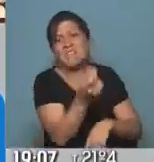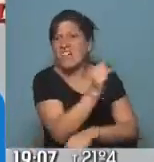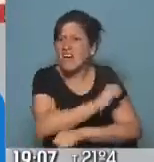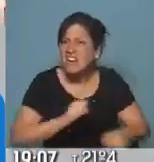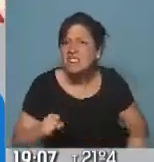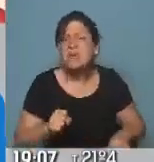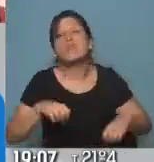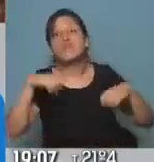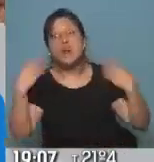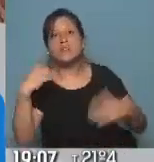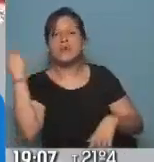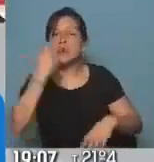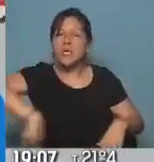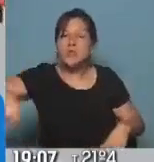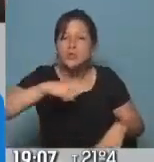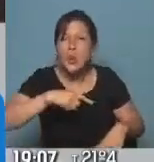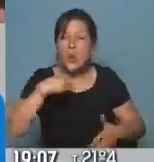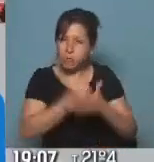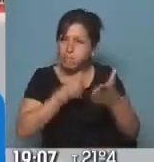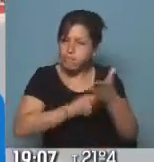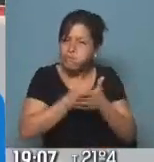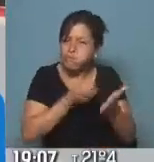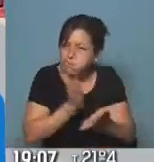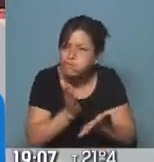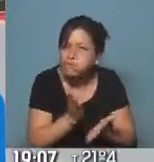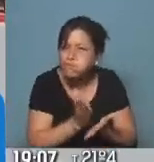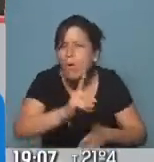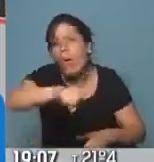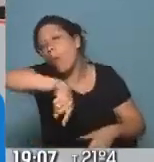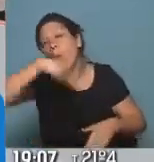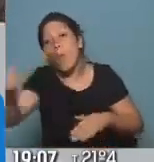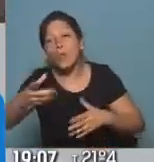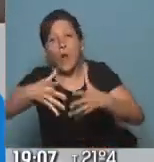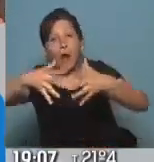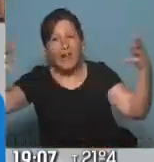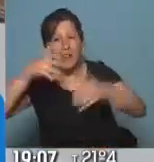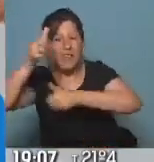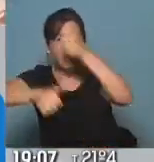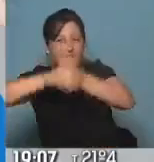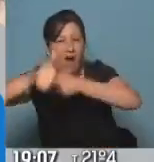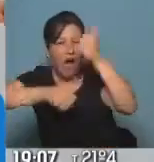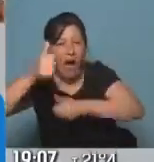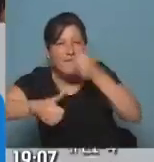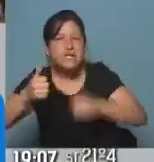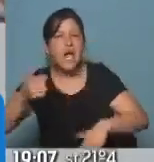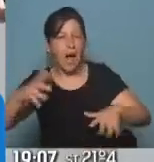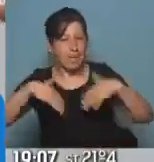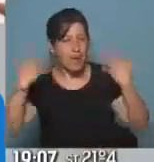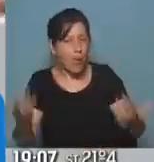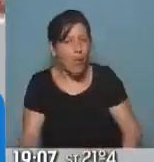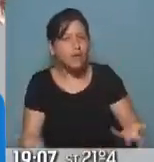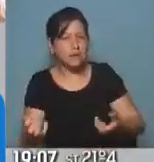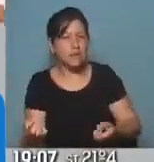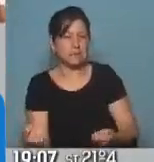fuego cruzado. Los que meten una reforma laboral por un lado y por otro lado las grandes fábricas y todos los lugares de trabajo están atacando a los trabajadores.